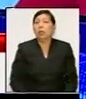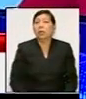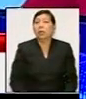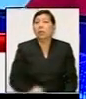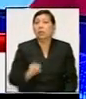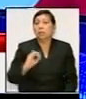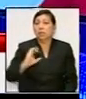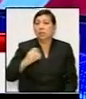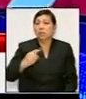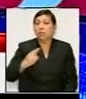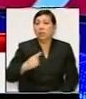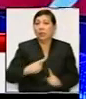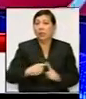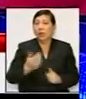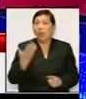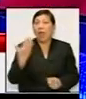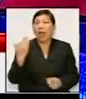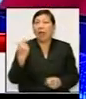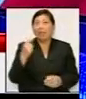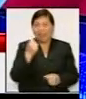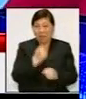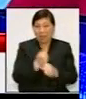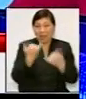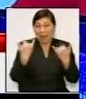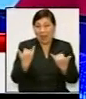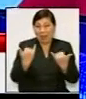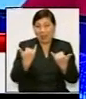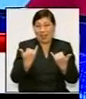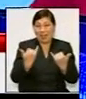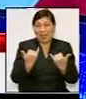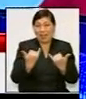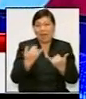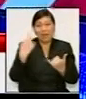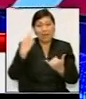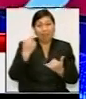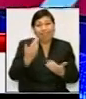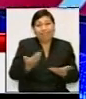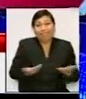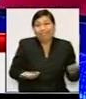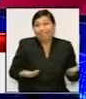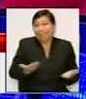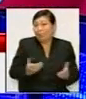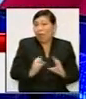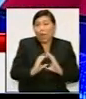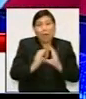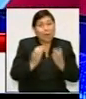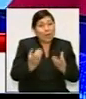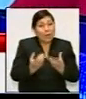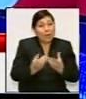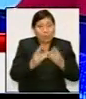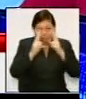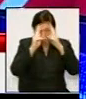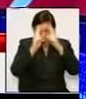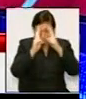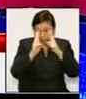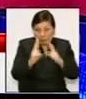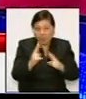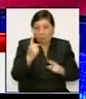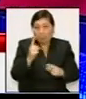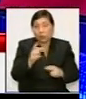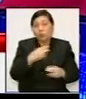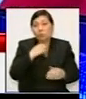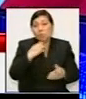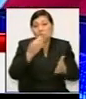también fue senador de la República, razón por la cual pues el Congreso le va a rendir un homenaje